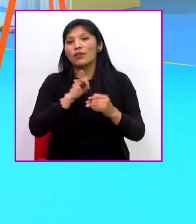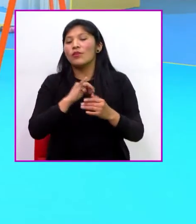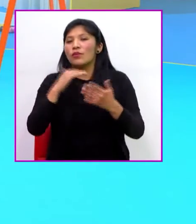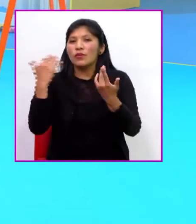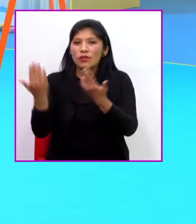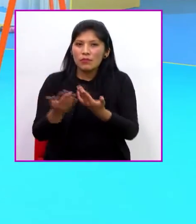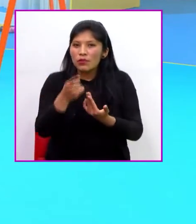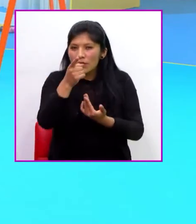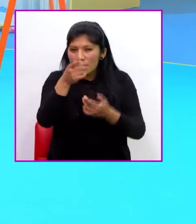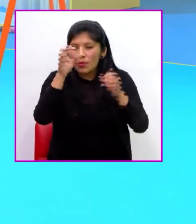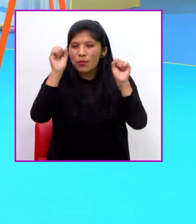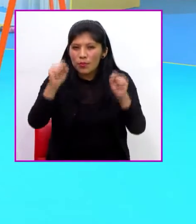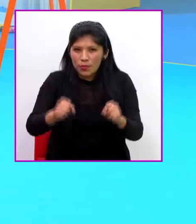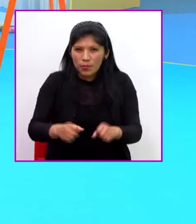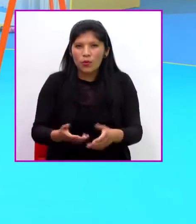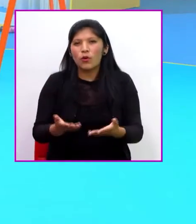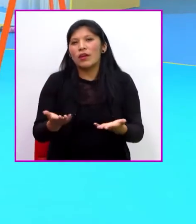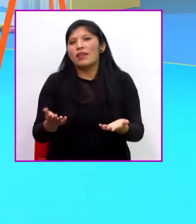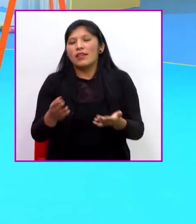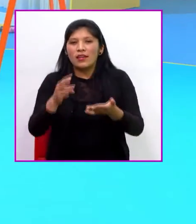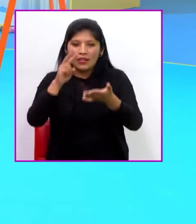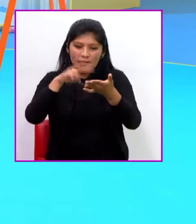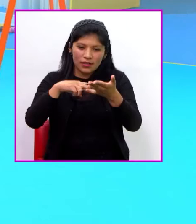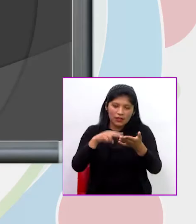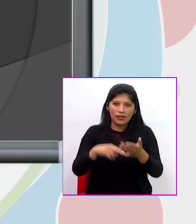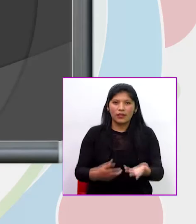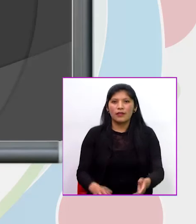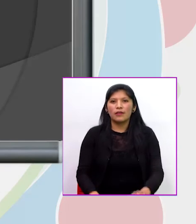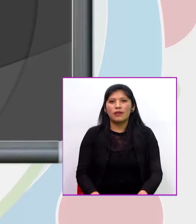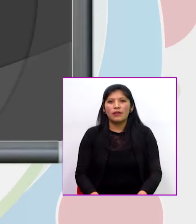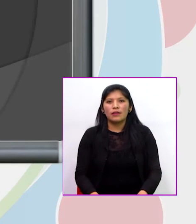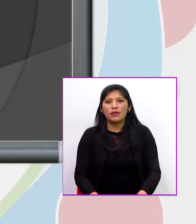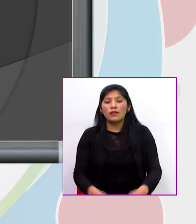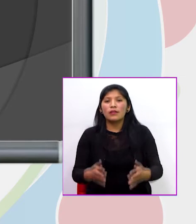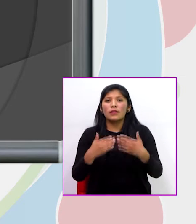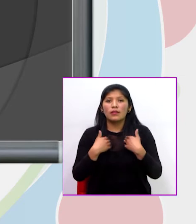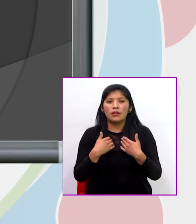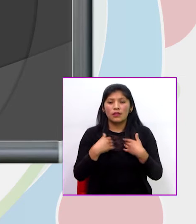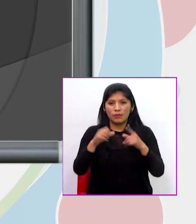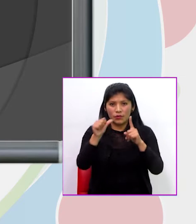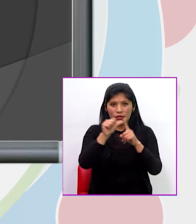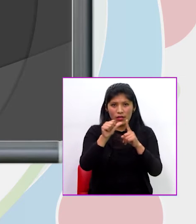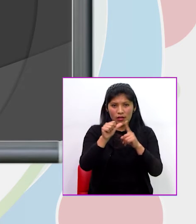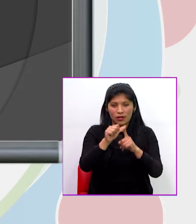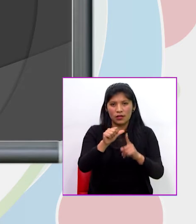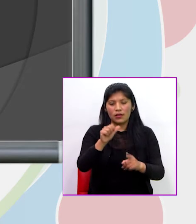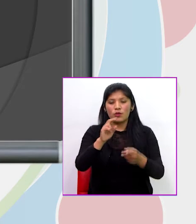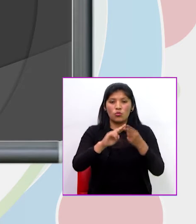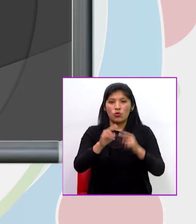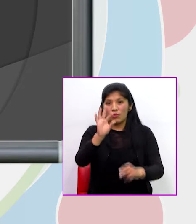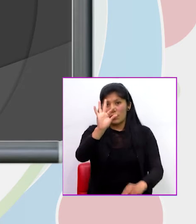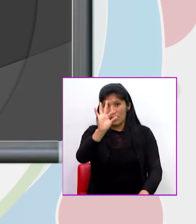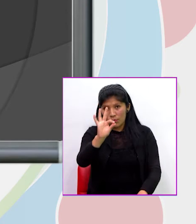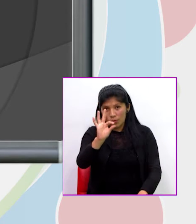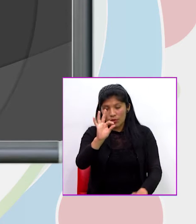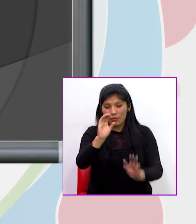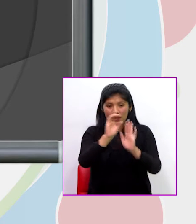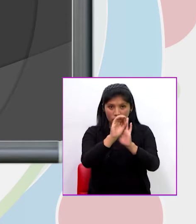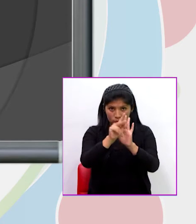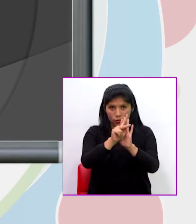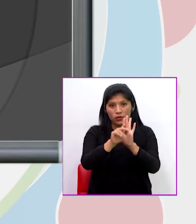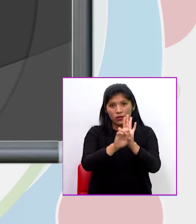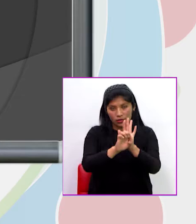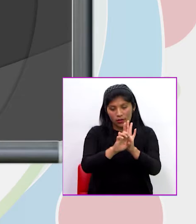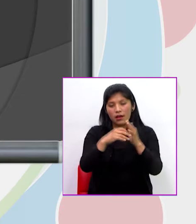invito a que tú puedas revisarlos, tenemos el artículo número 9 de la